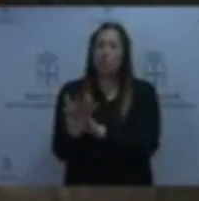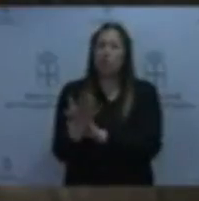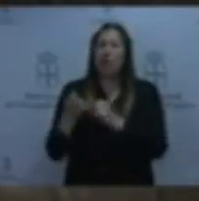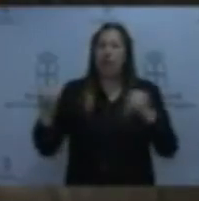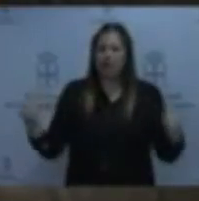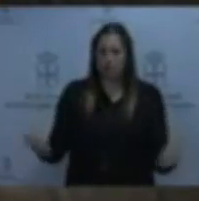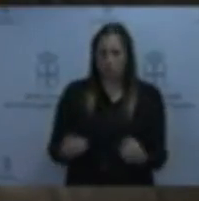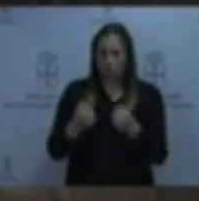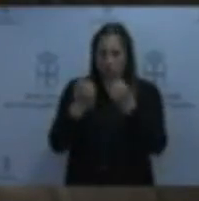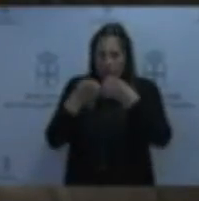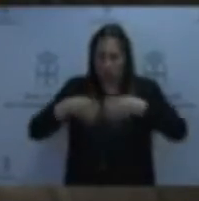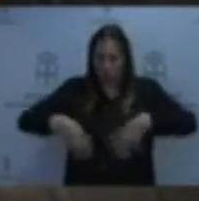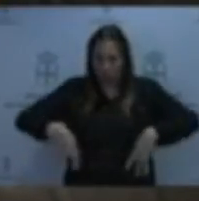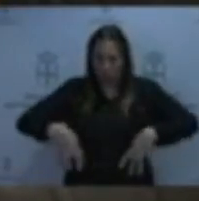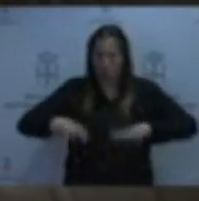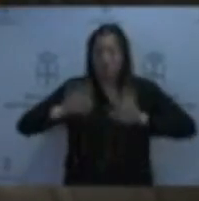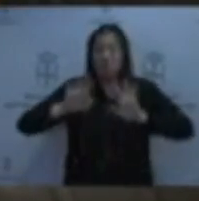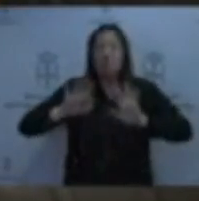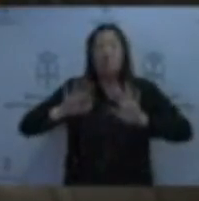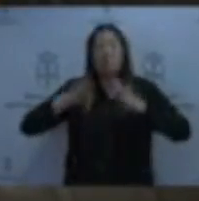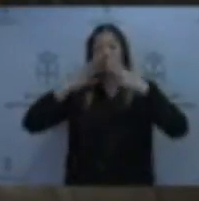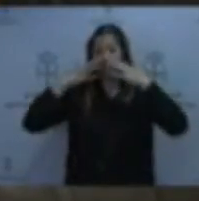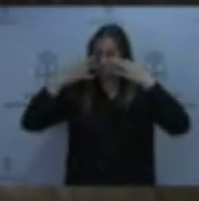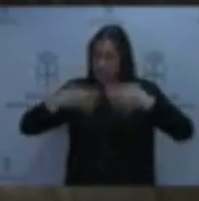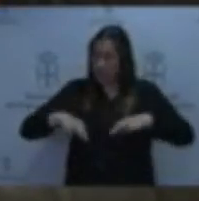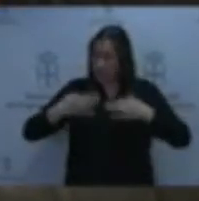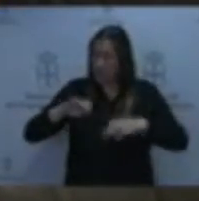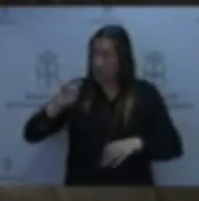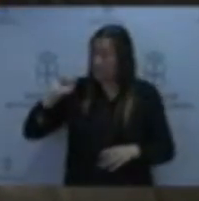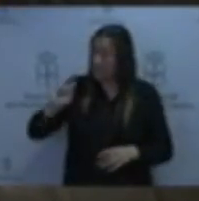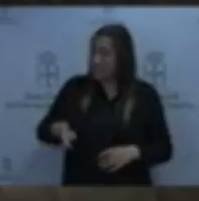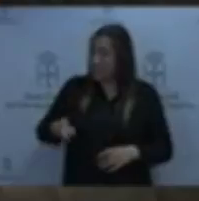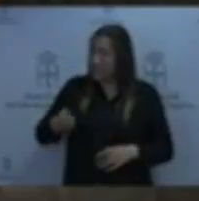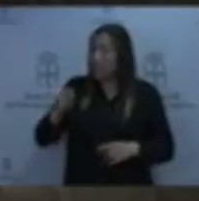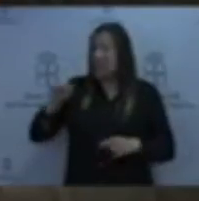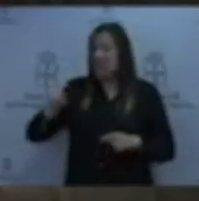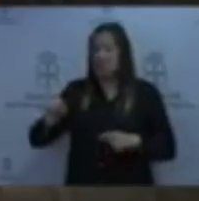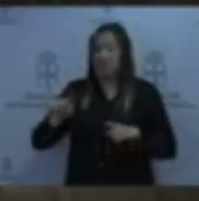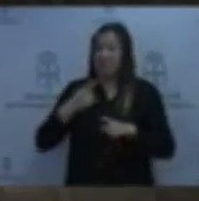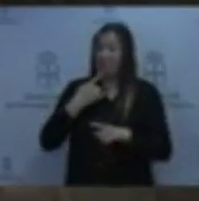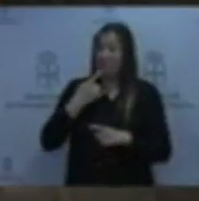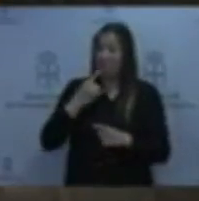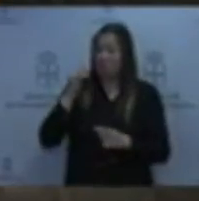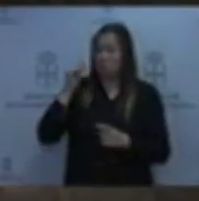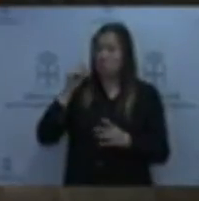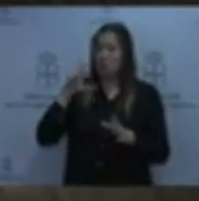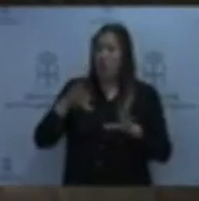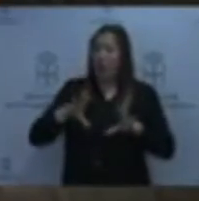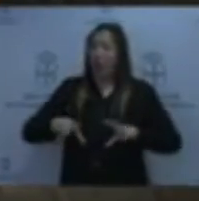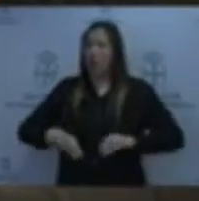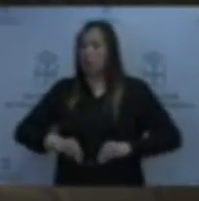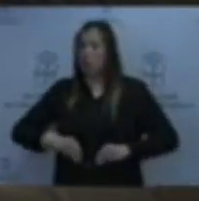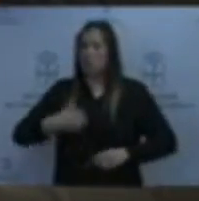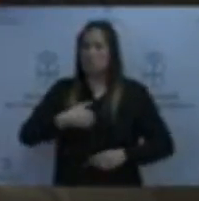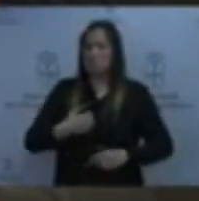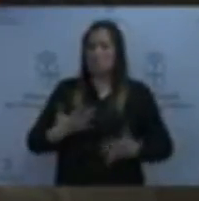actuación del Tribunal. Pero, evidentemente, de la sentencia no se desprende que tengamos que tomar ninguna actitud, pero este consejero ha querido tener un